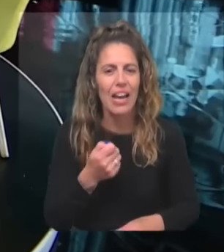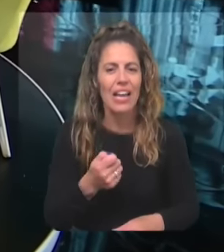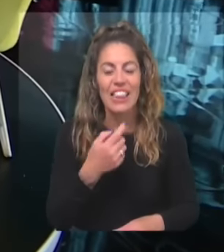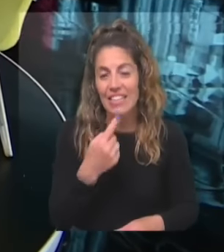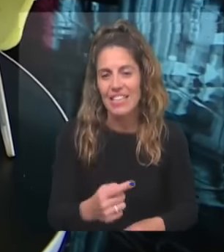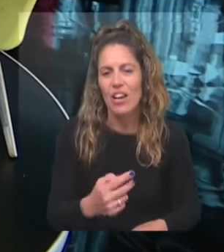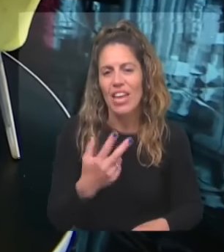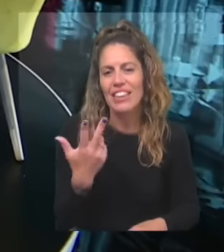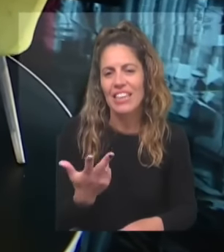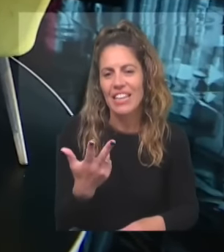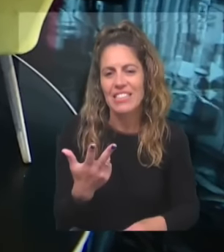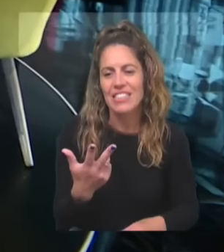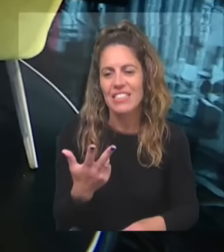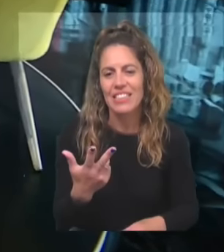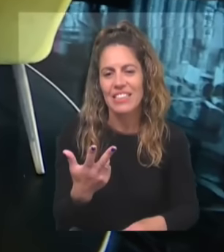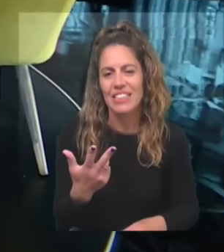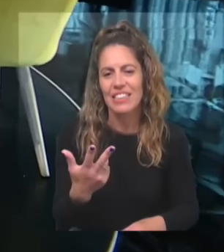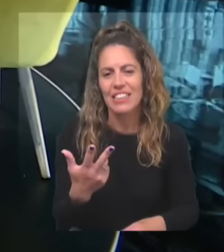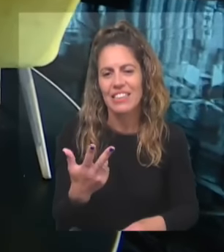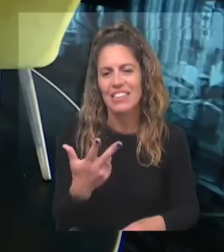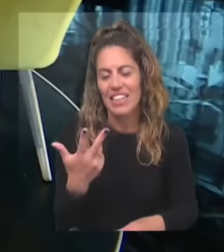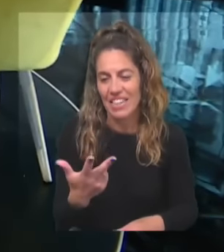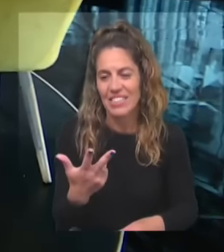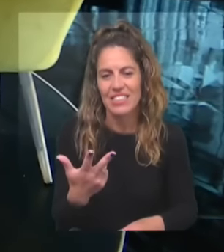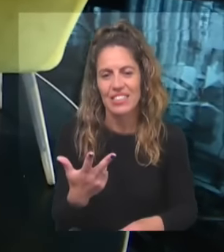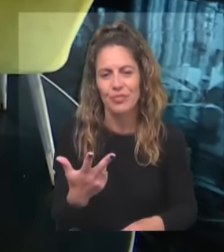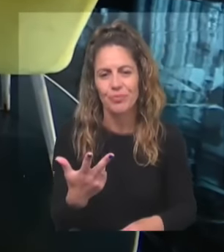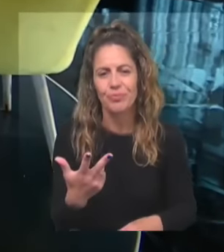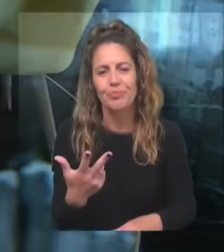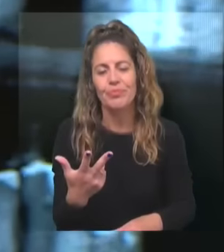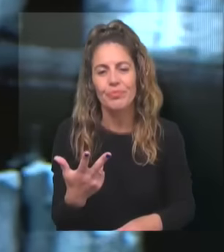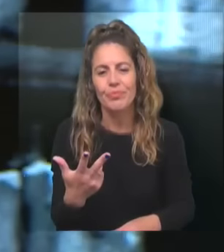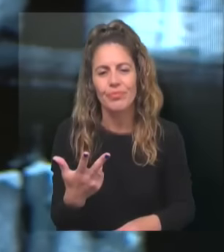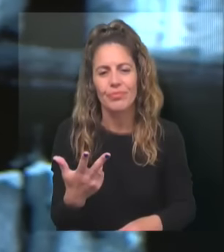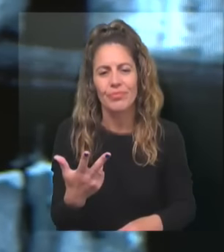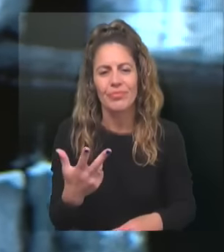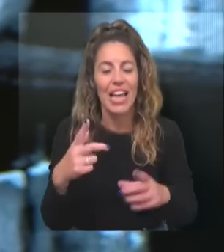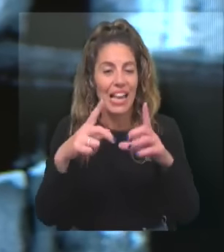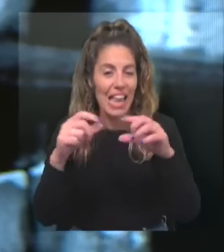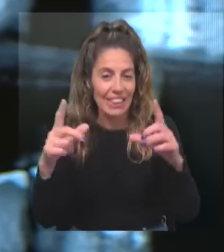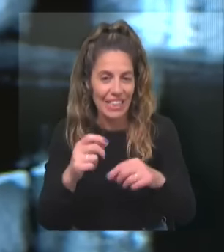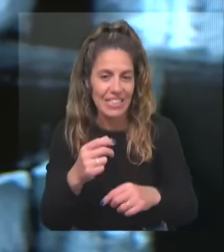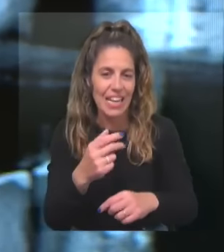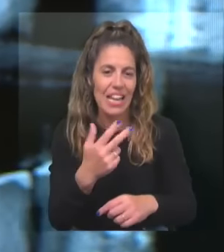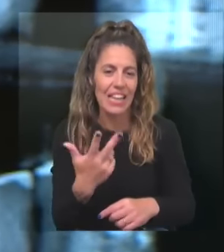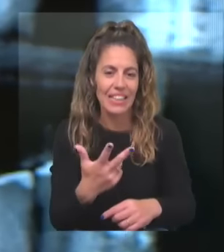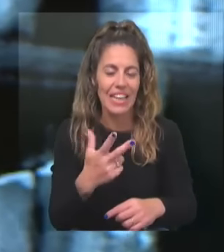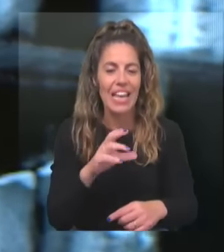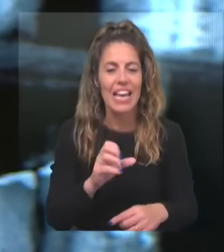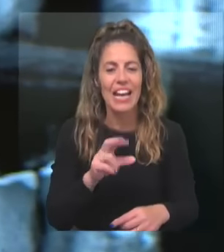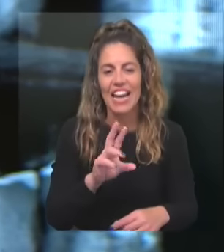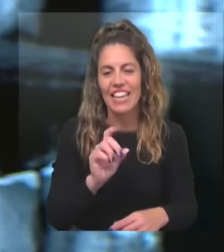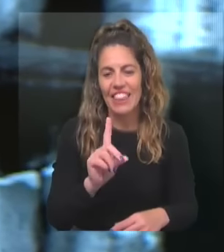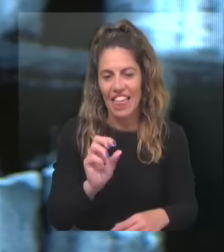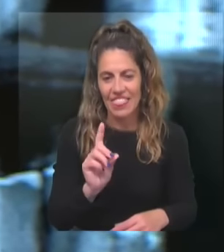virtudes, esto desde el punto de vista cristiano, pero vale, es decir, las tres llamitas eran la caridad, la fe y la